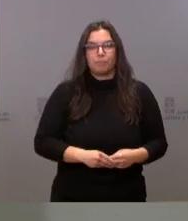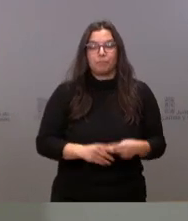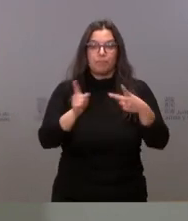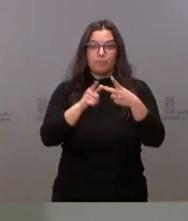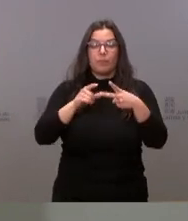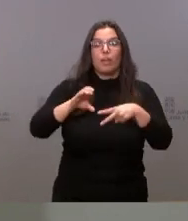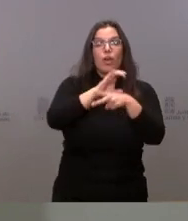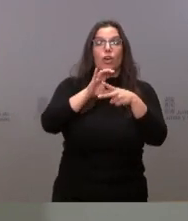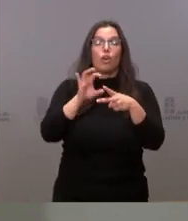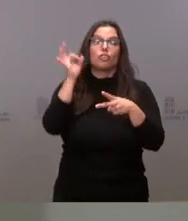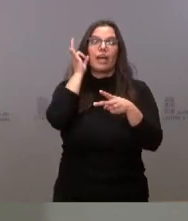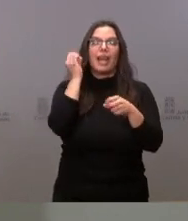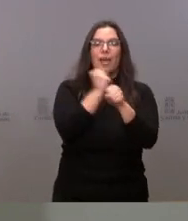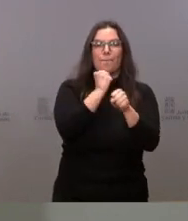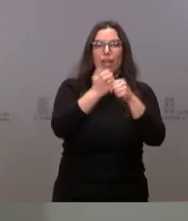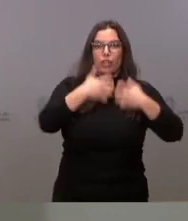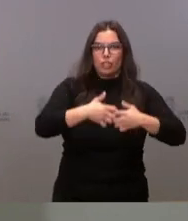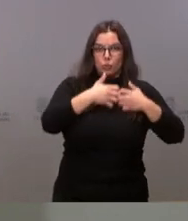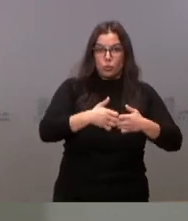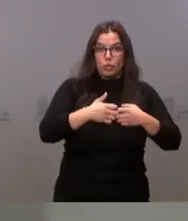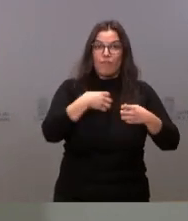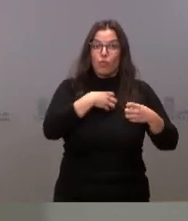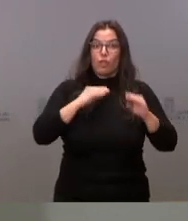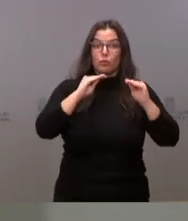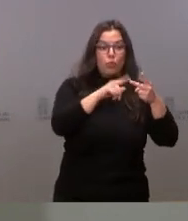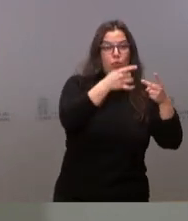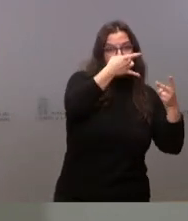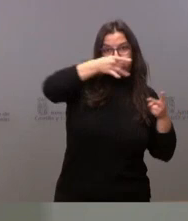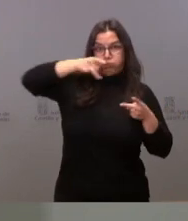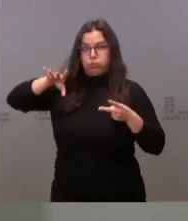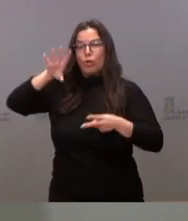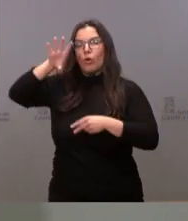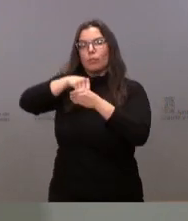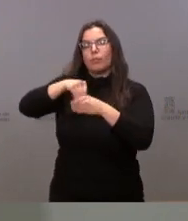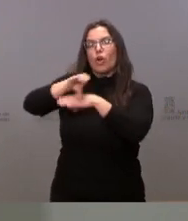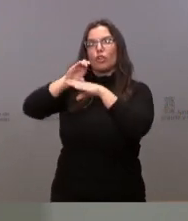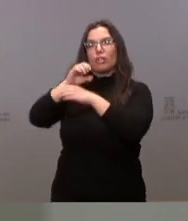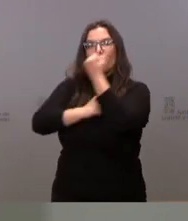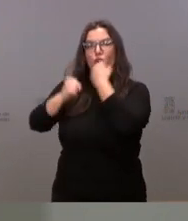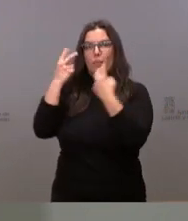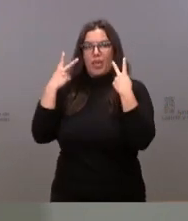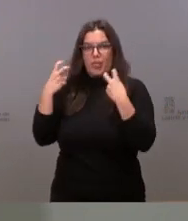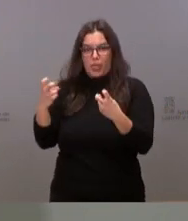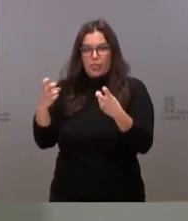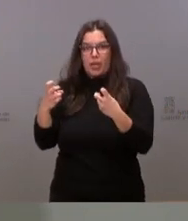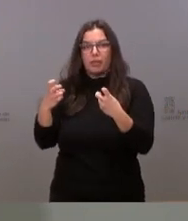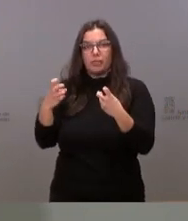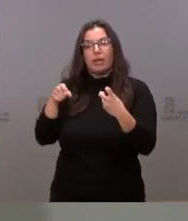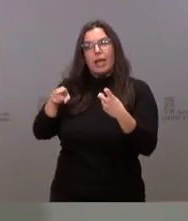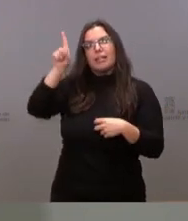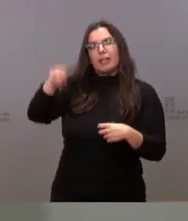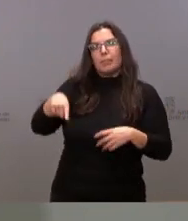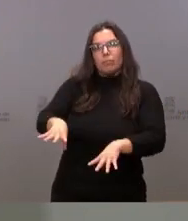consejera de Empleo e Industria. Sus funciones serán asumidas por el consejero de Economía y Hacienda, que también asumirá